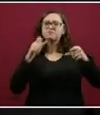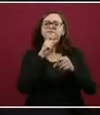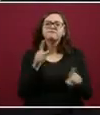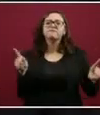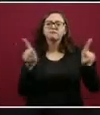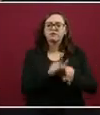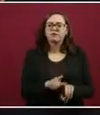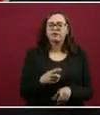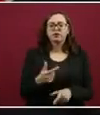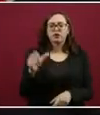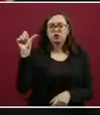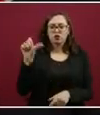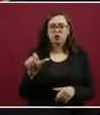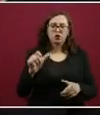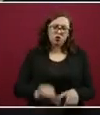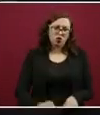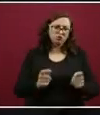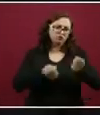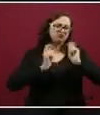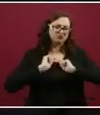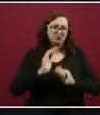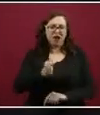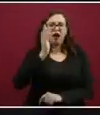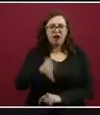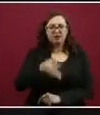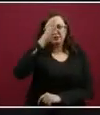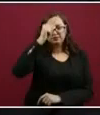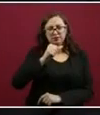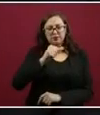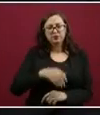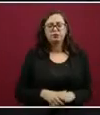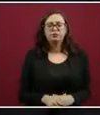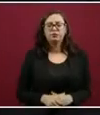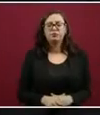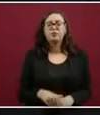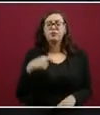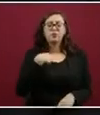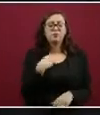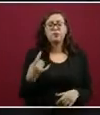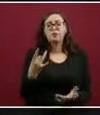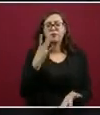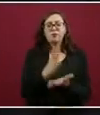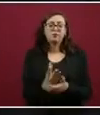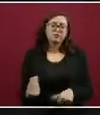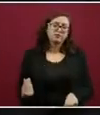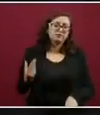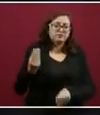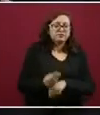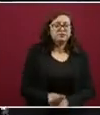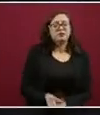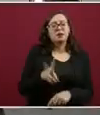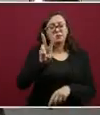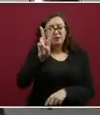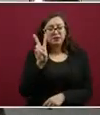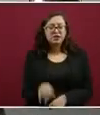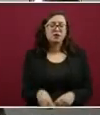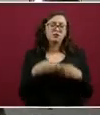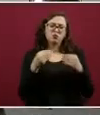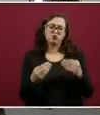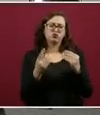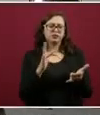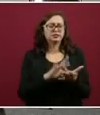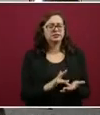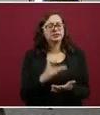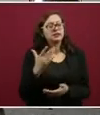asumiendo el día de hoy. Yo solamente quiero agregar el enorme agradecimiento que tengo con la secretaria